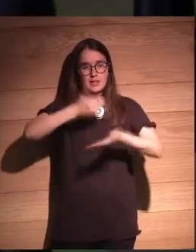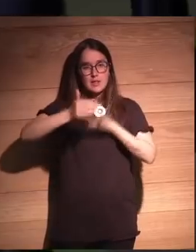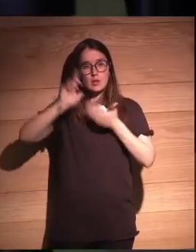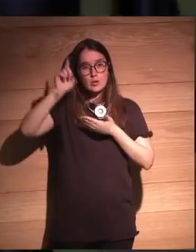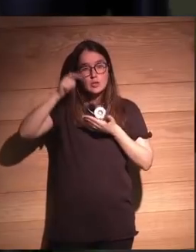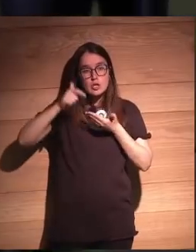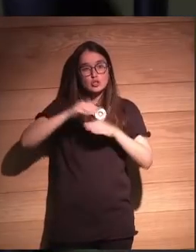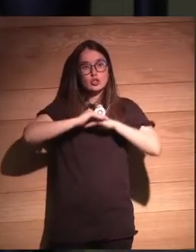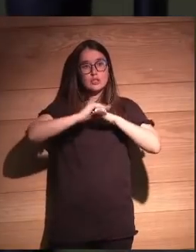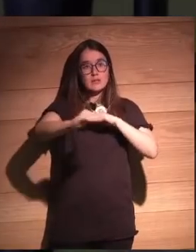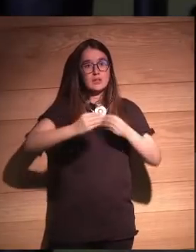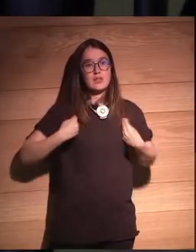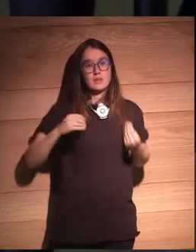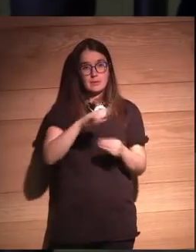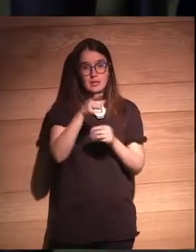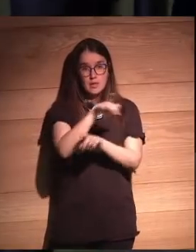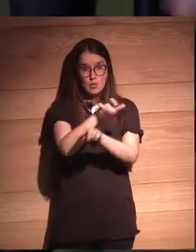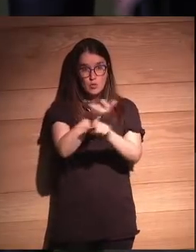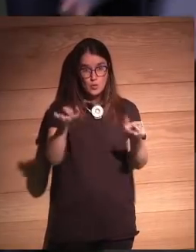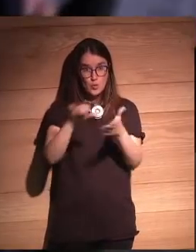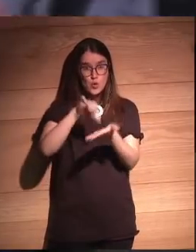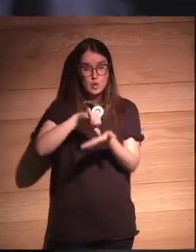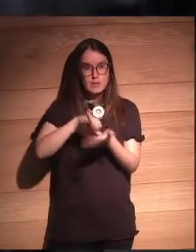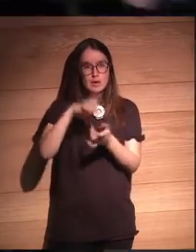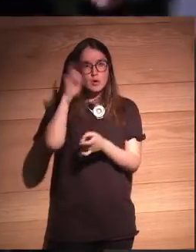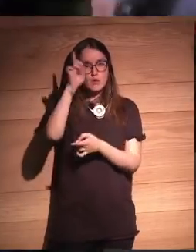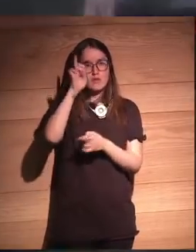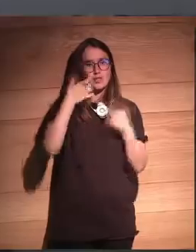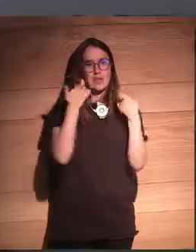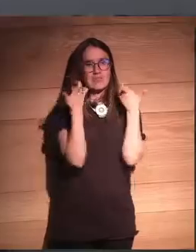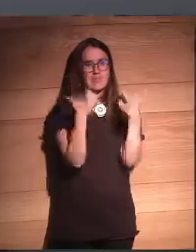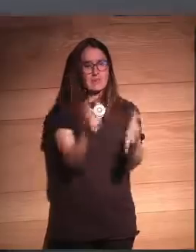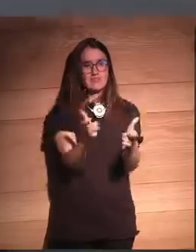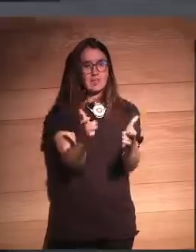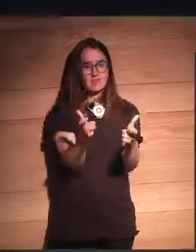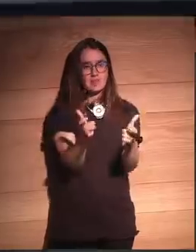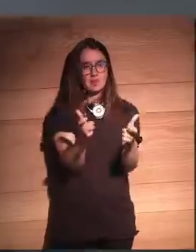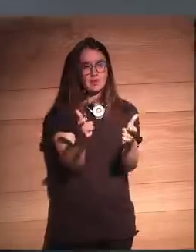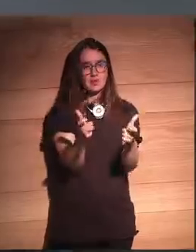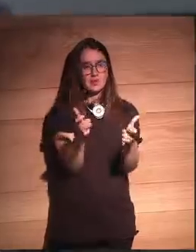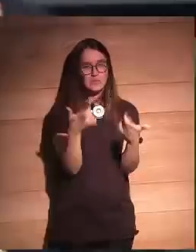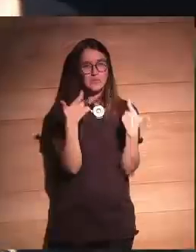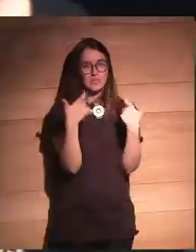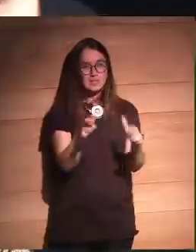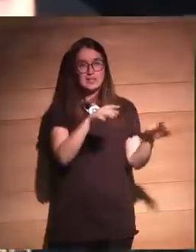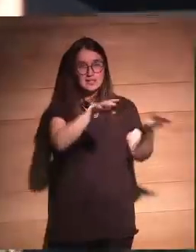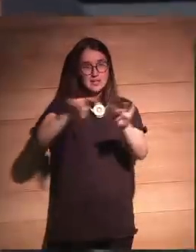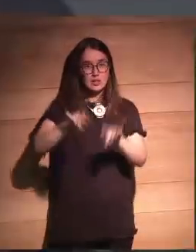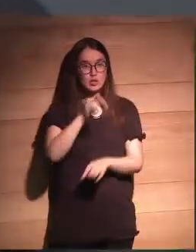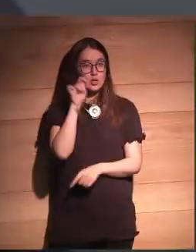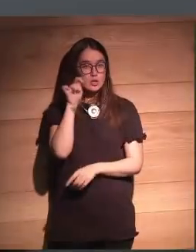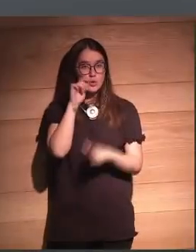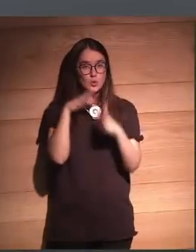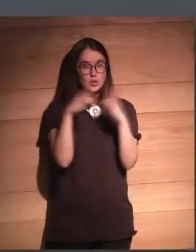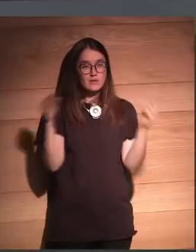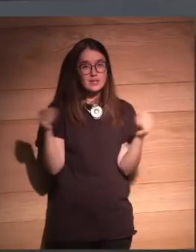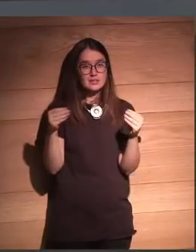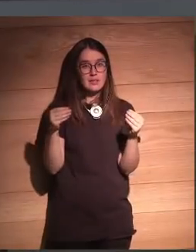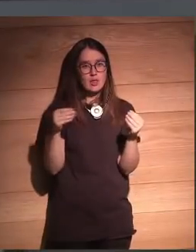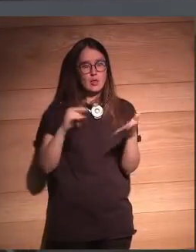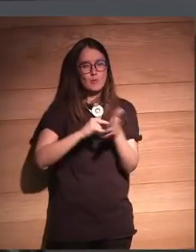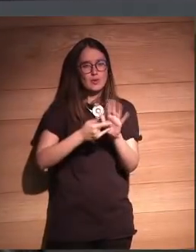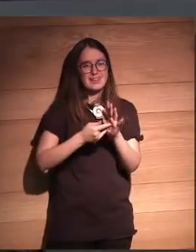y Vitabilidad Urbana, que es profesora del Departamento de Territorio y Turismo de la Universidad Politécnica